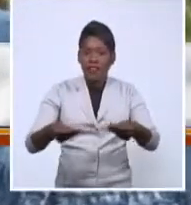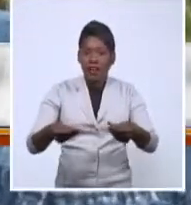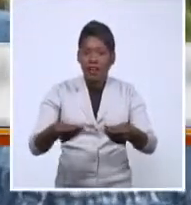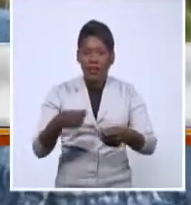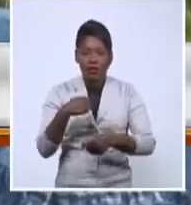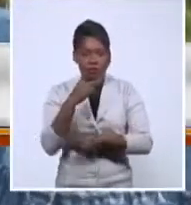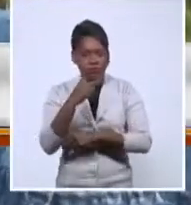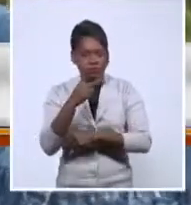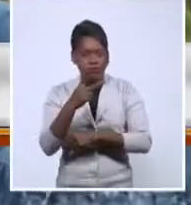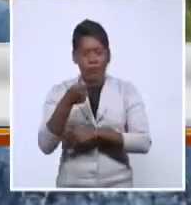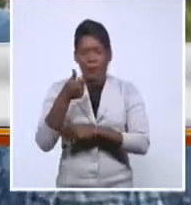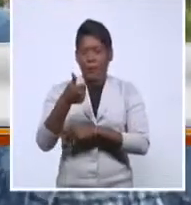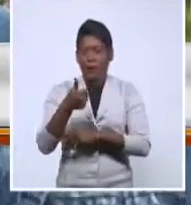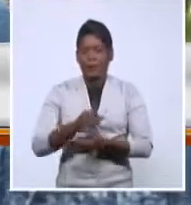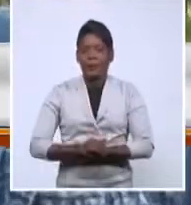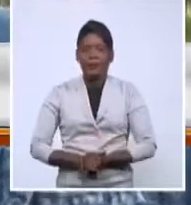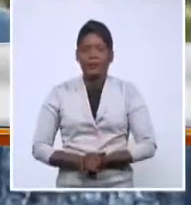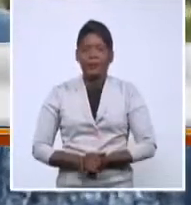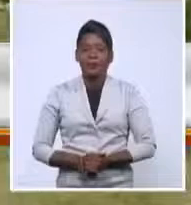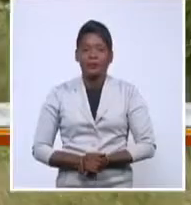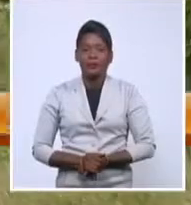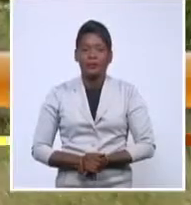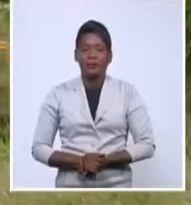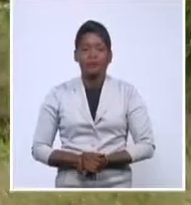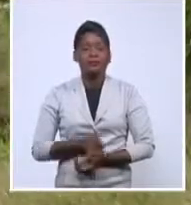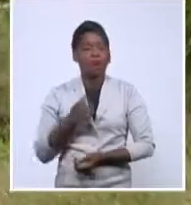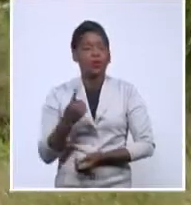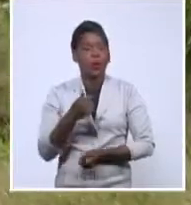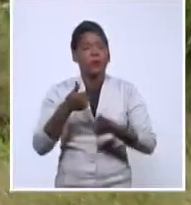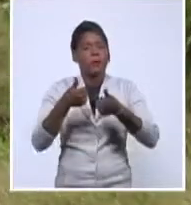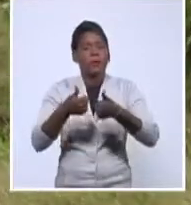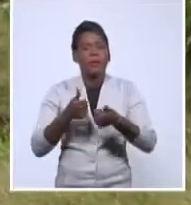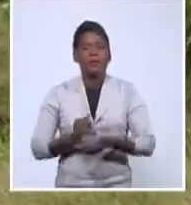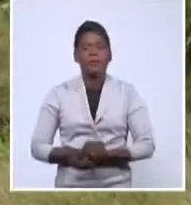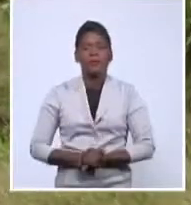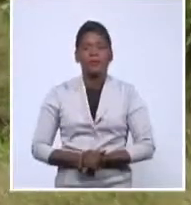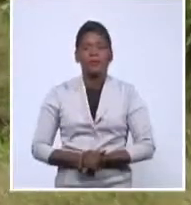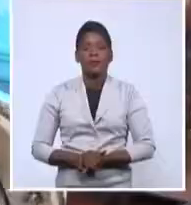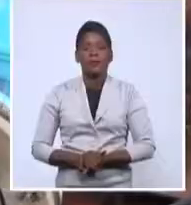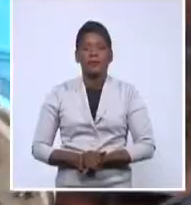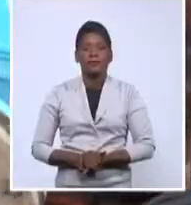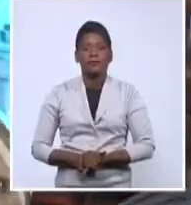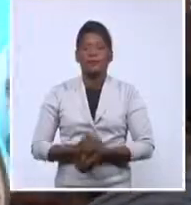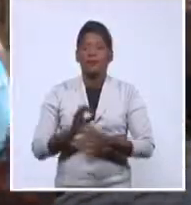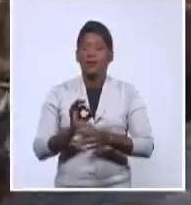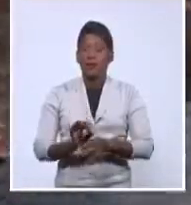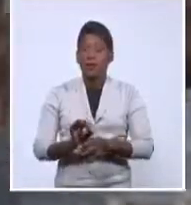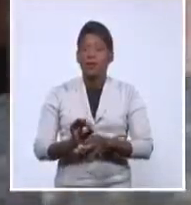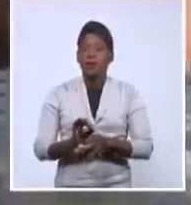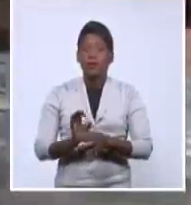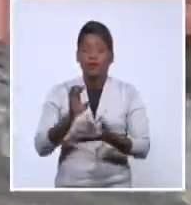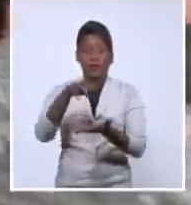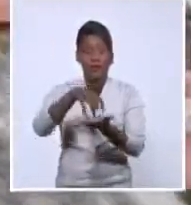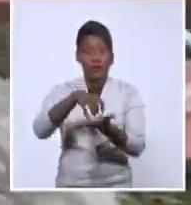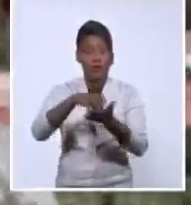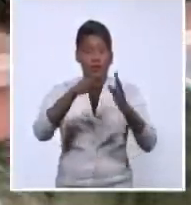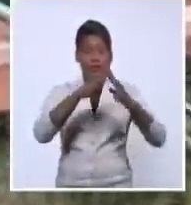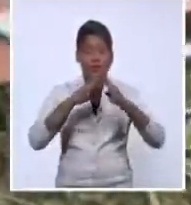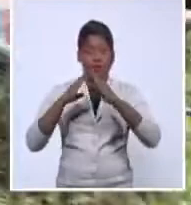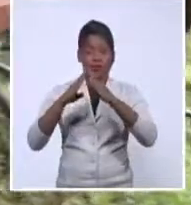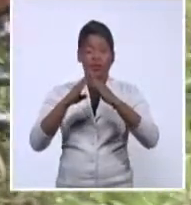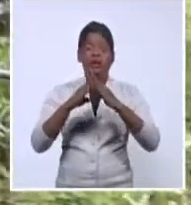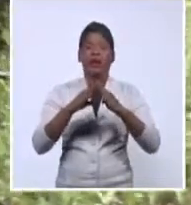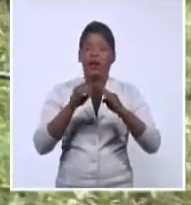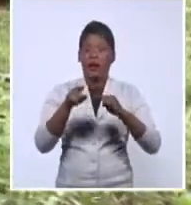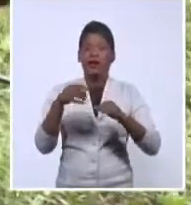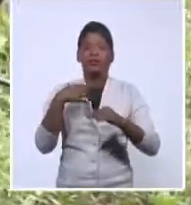como dice los viejos. Y aquí, hasta ahora salió bien todo. La finca se llama Arroyo Grande por el afluente del mismo nombre que se une a